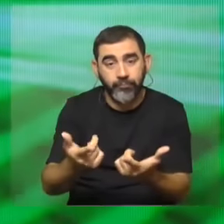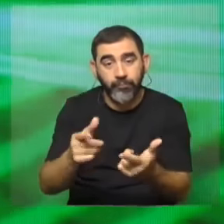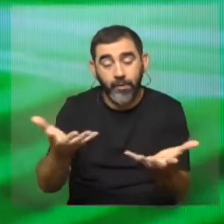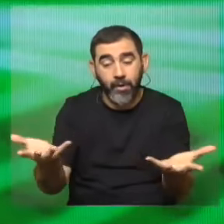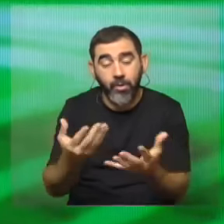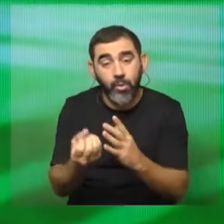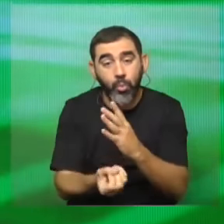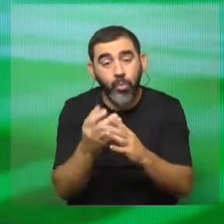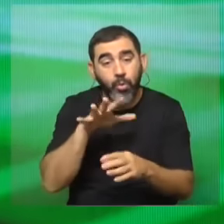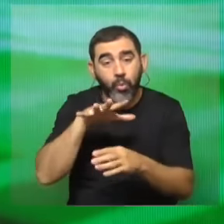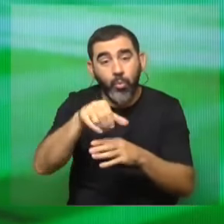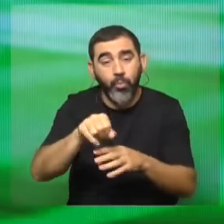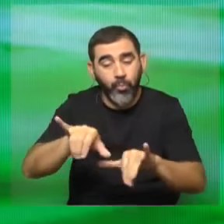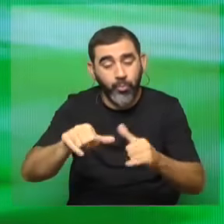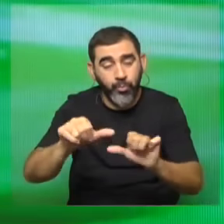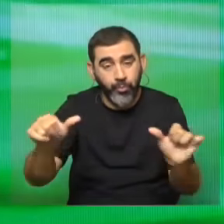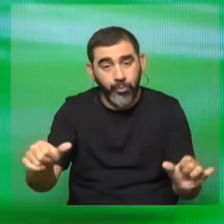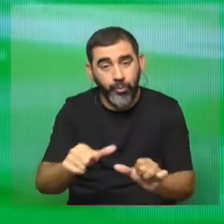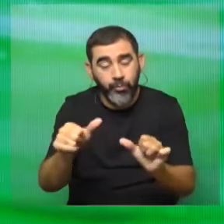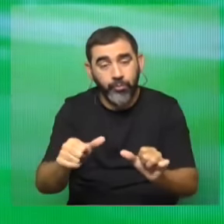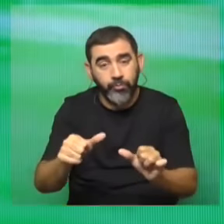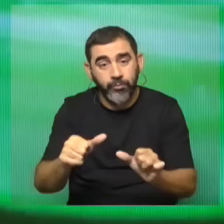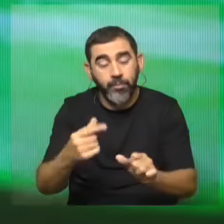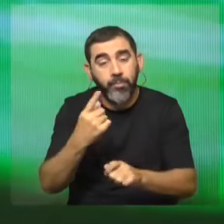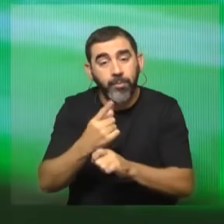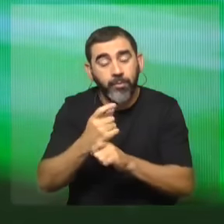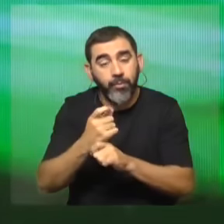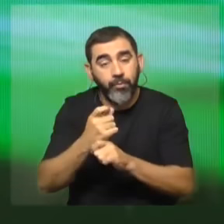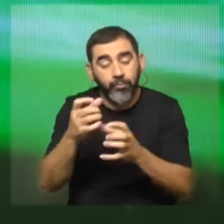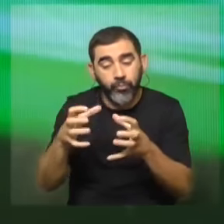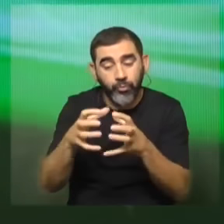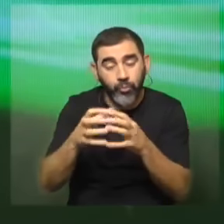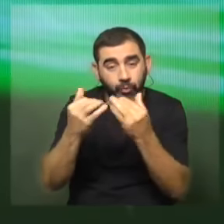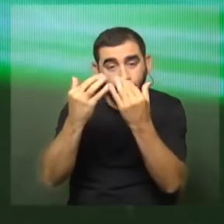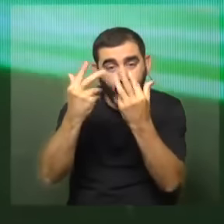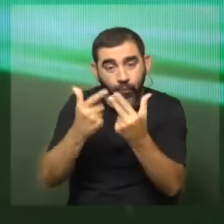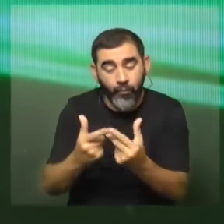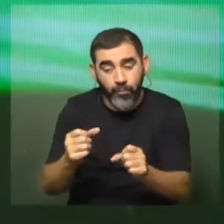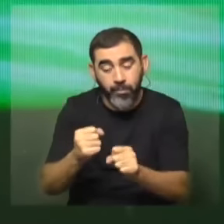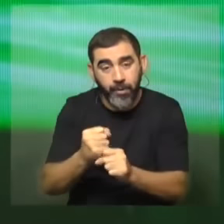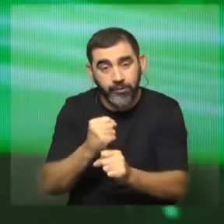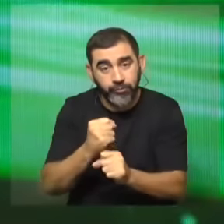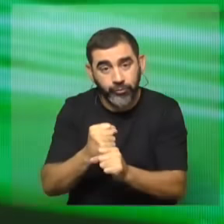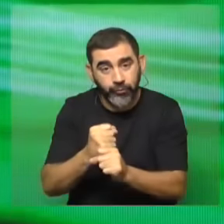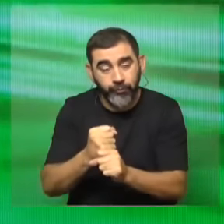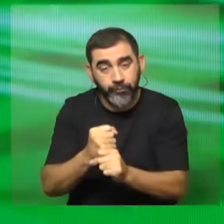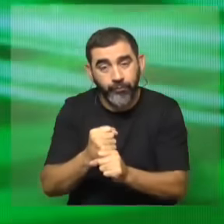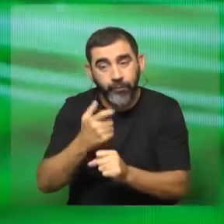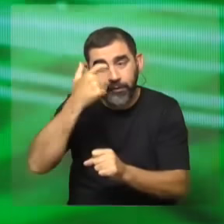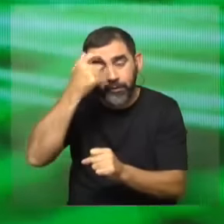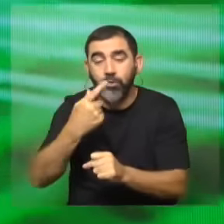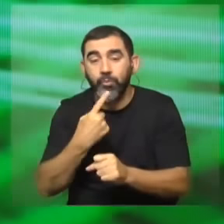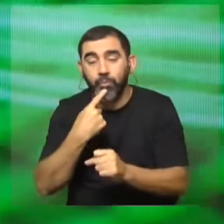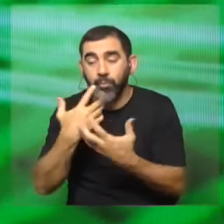nuevo compromiso ya lo estamos haciendo en la formación en principio de esos equipos equipos de trabajo técnicos y